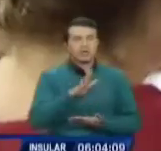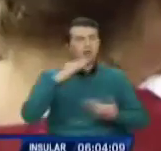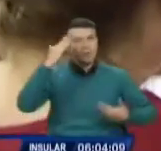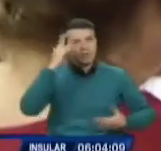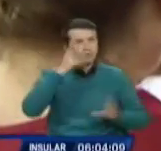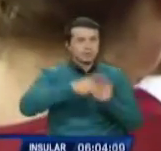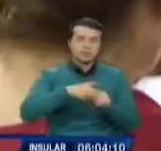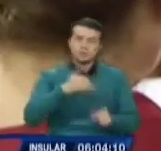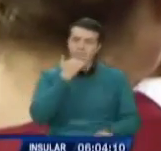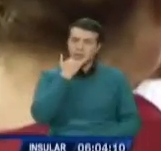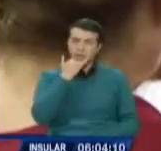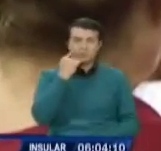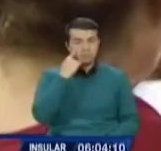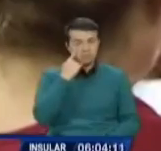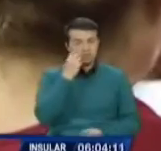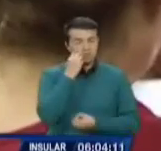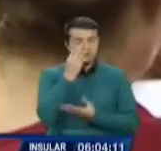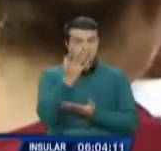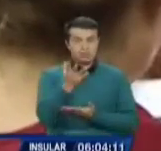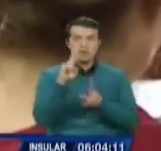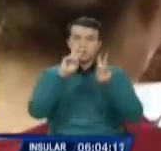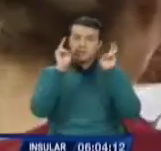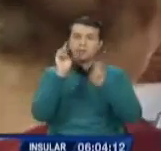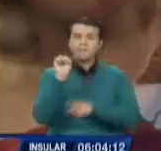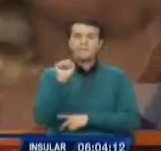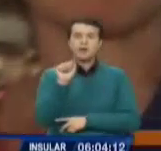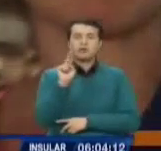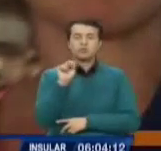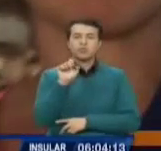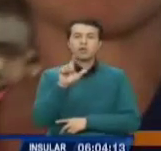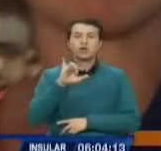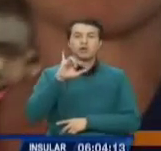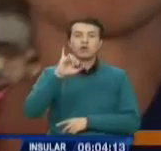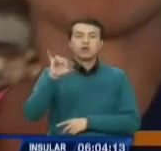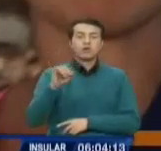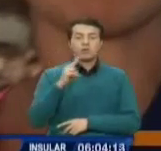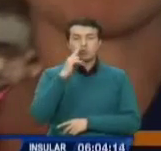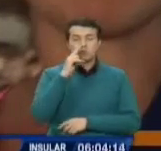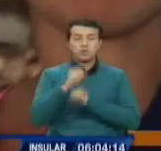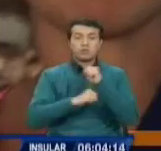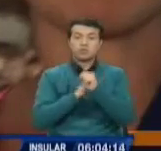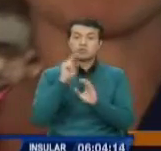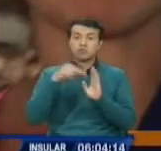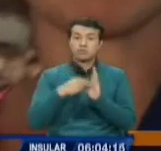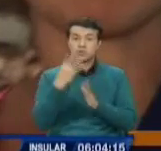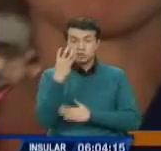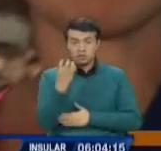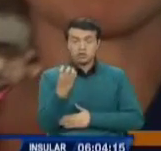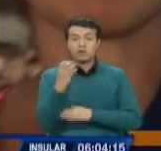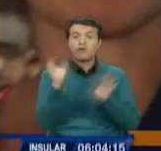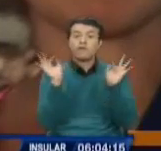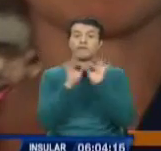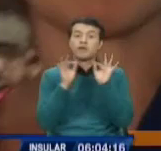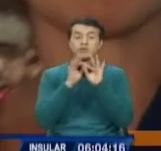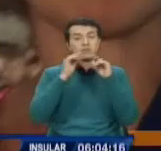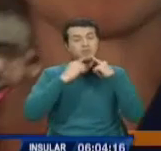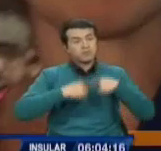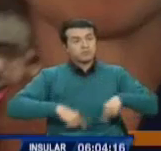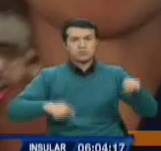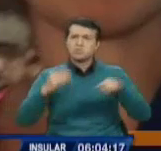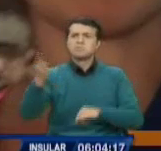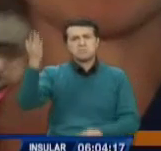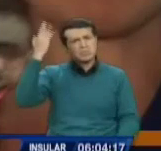misma. Conozcamos algunos datos de Manuela Pic. En junio de 2014, a través de su página de Facebook, hizo un llamado a